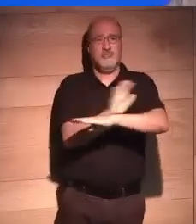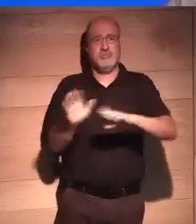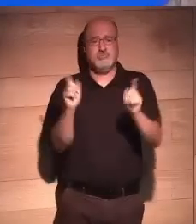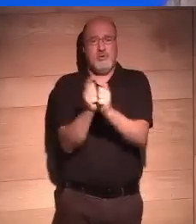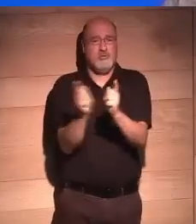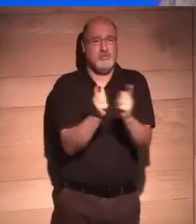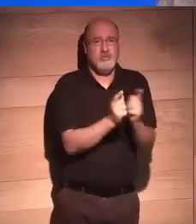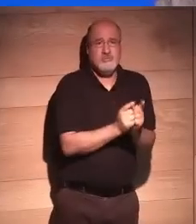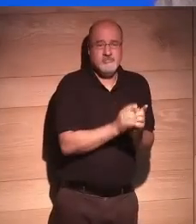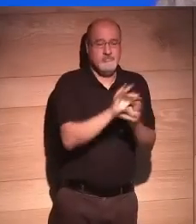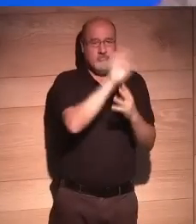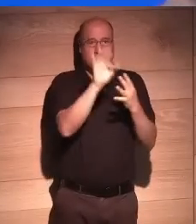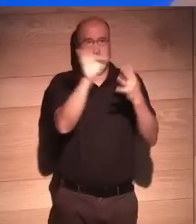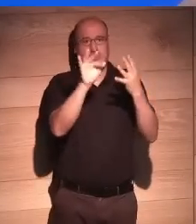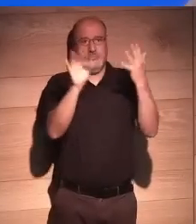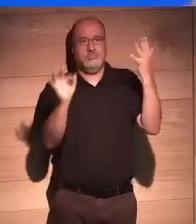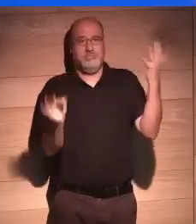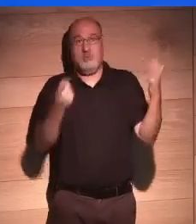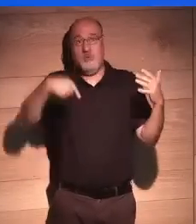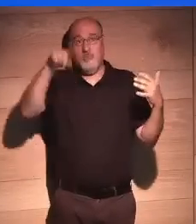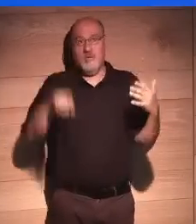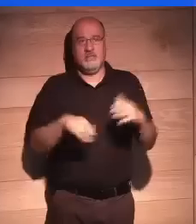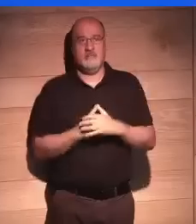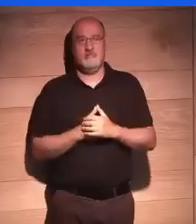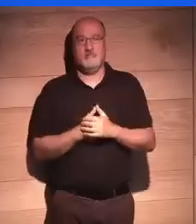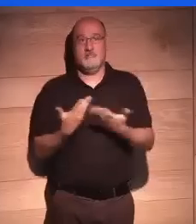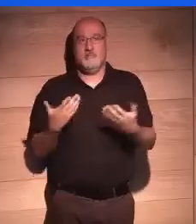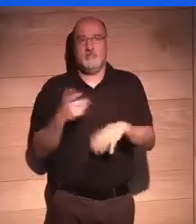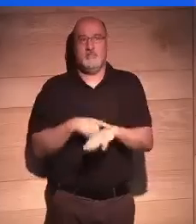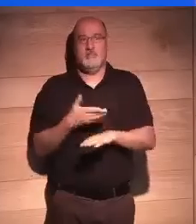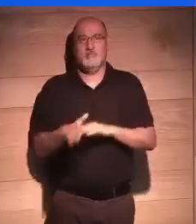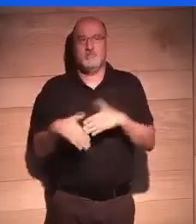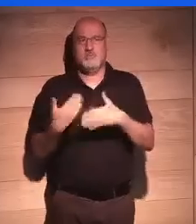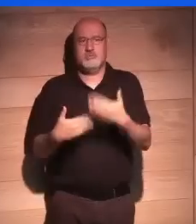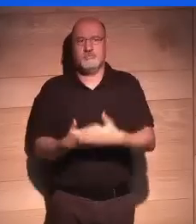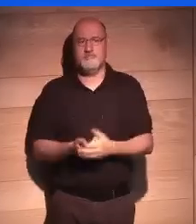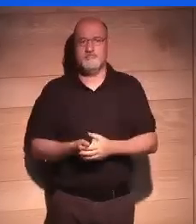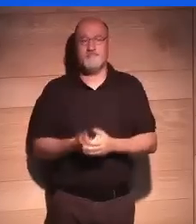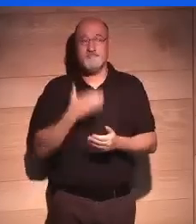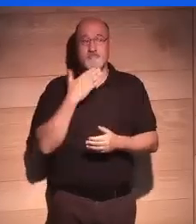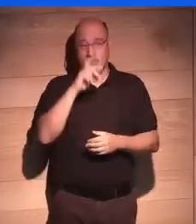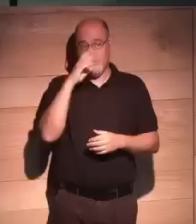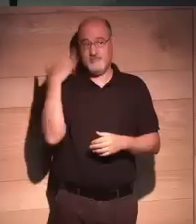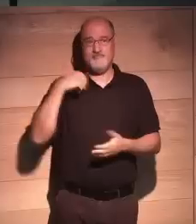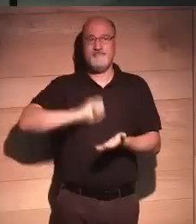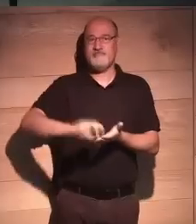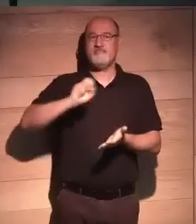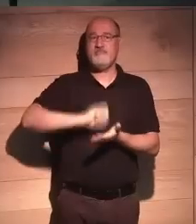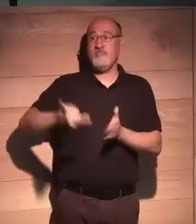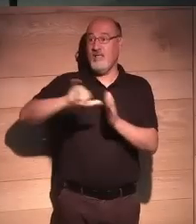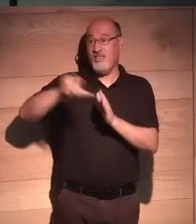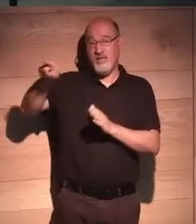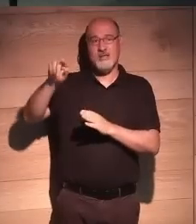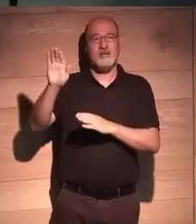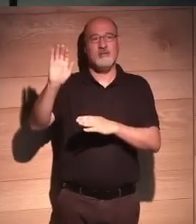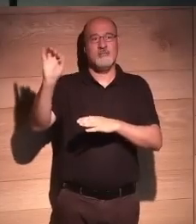Entonces, por más que vaya bien un espectáculo, no te dejan tiempo. Mira, en un cine que había aquí al lado se estrenó La Violetera, y yo pasaba de vez en cuando, porque iba a una